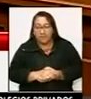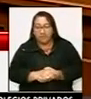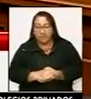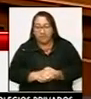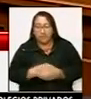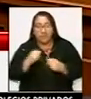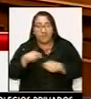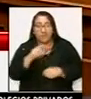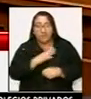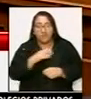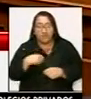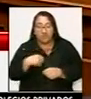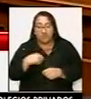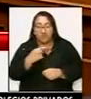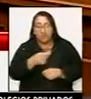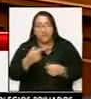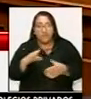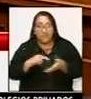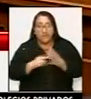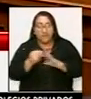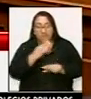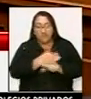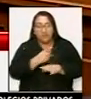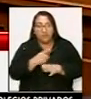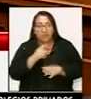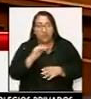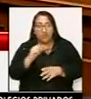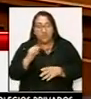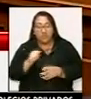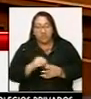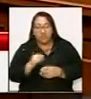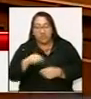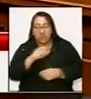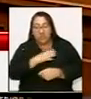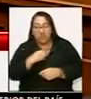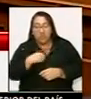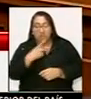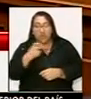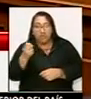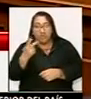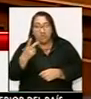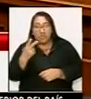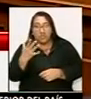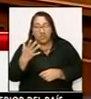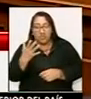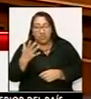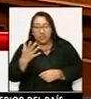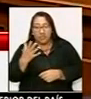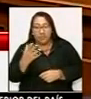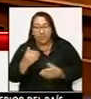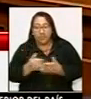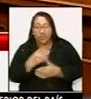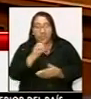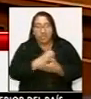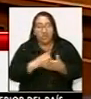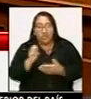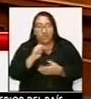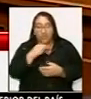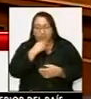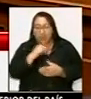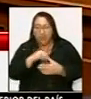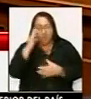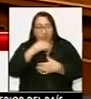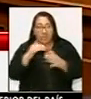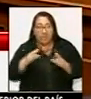gobierno. Es decir, porque ustedes han determinado que la meta de este gobierno son 225 nuevos centros de emergencia mujer en